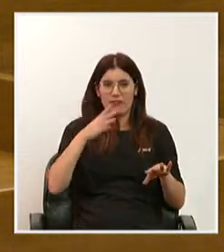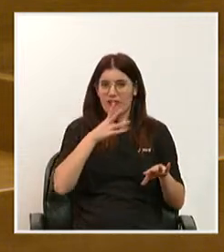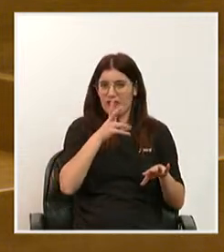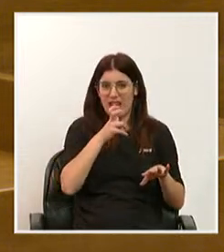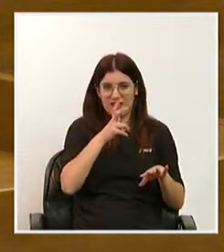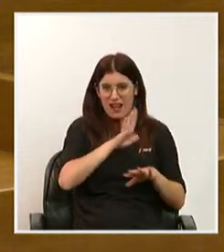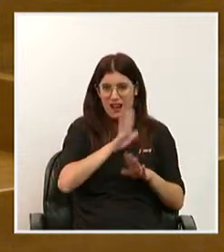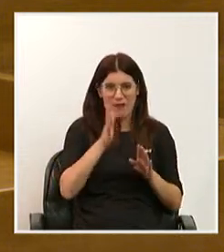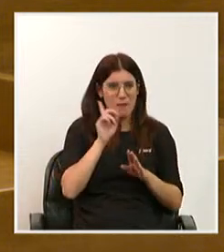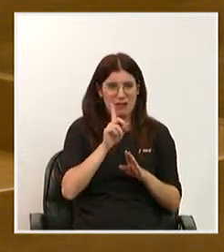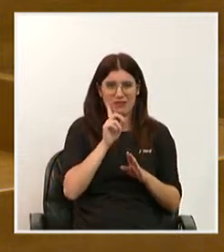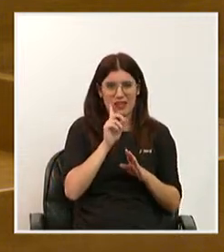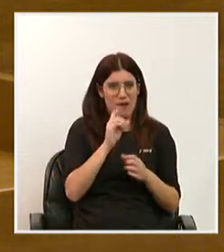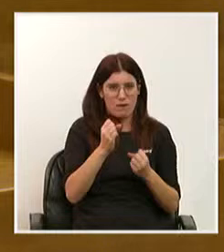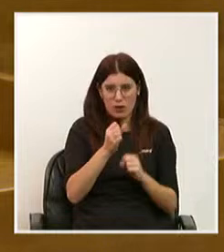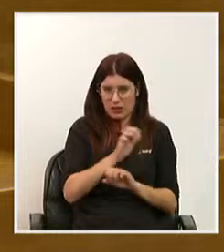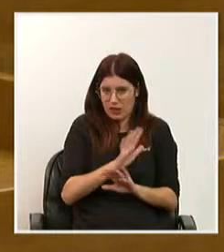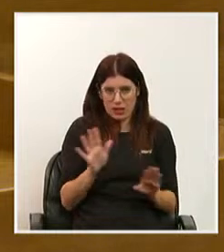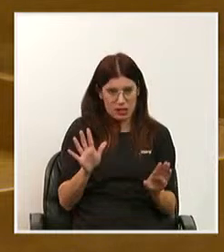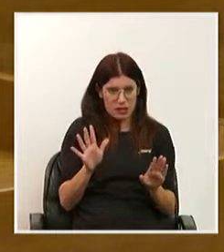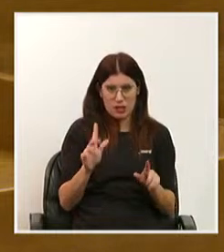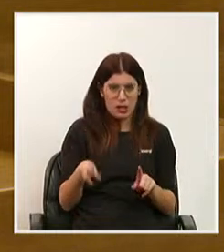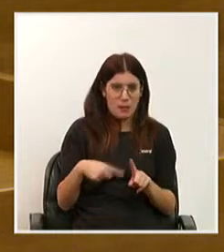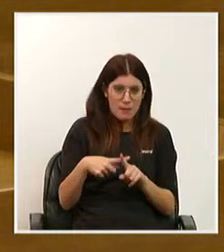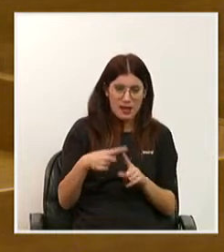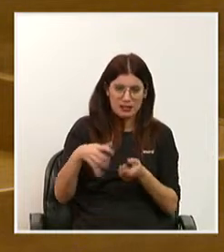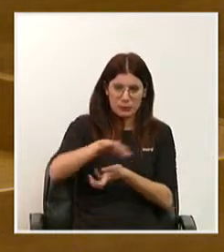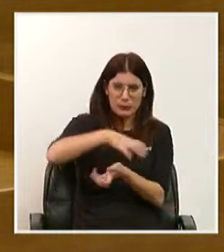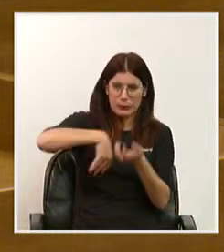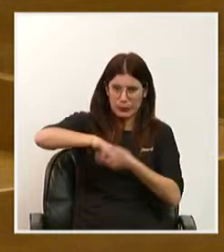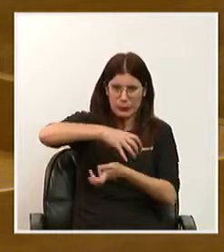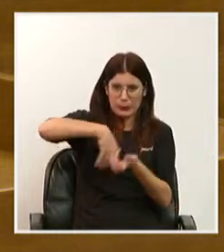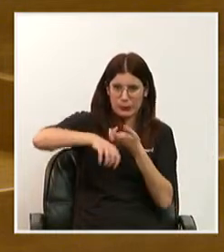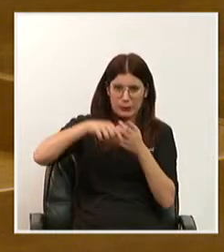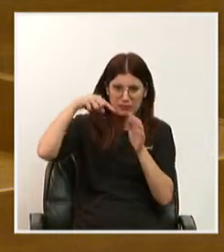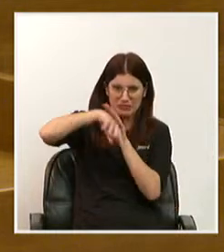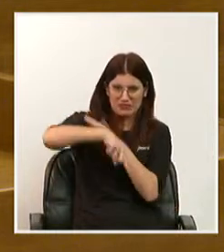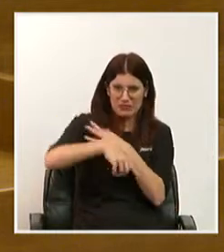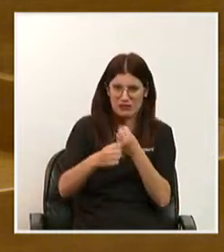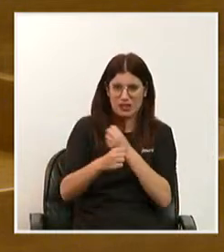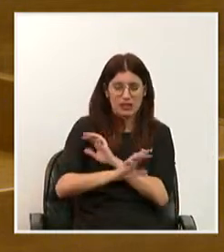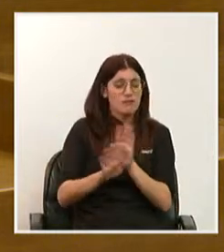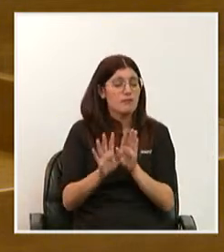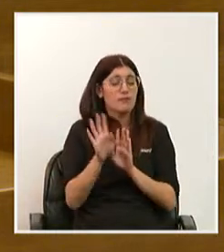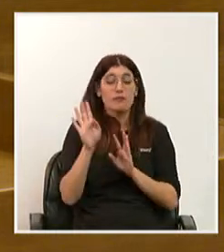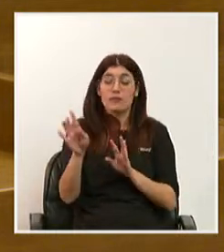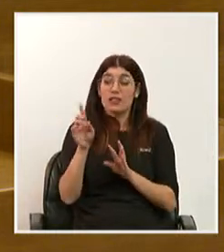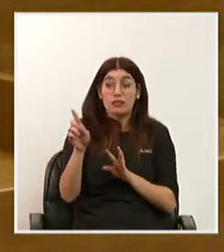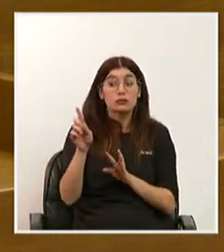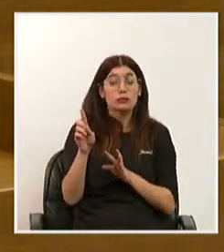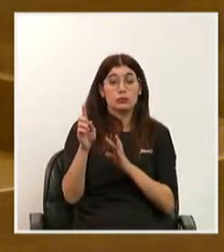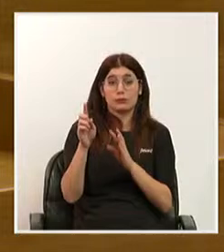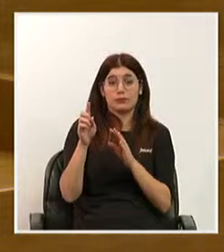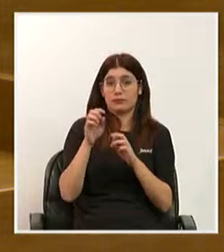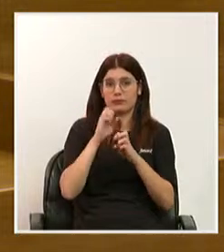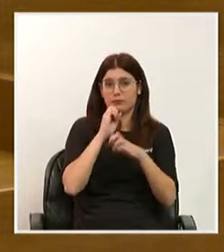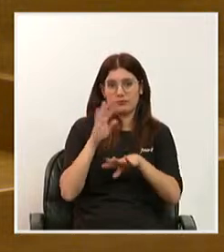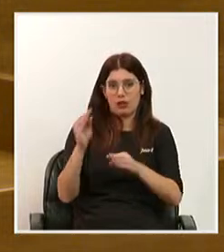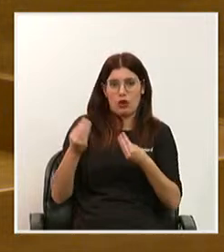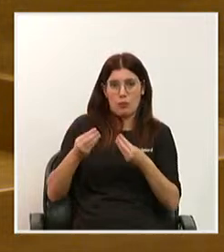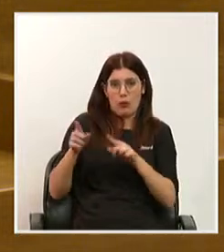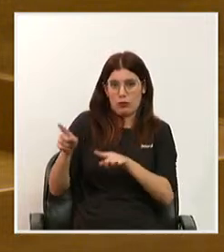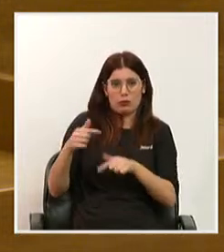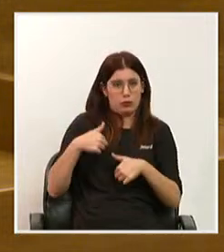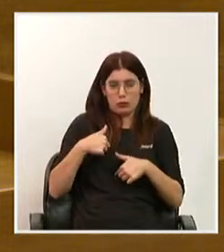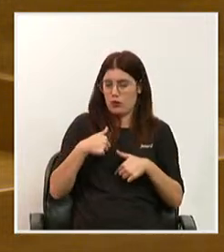falsa y encima en en el lodo más absoluto Pero insisto ese ecosistema está cómodo usted